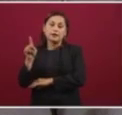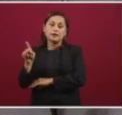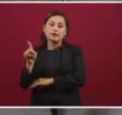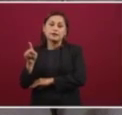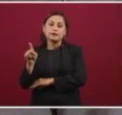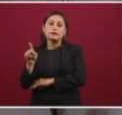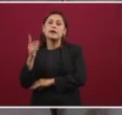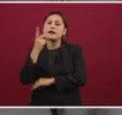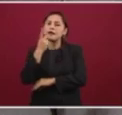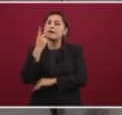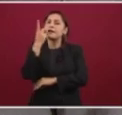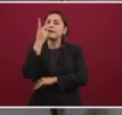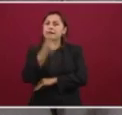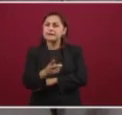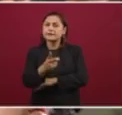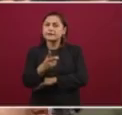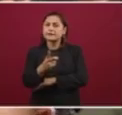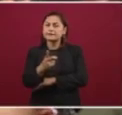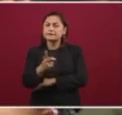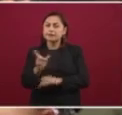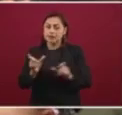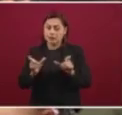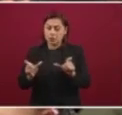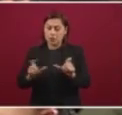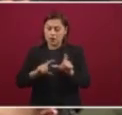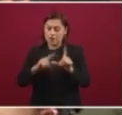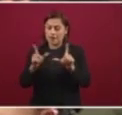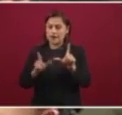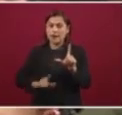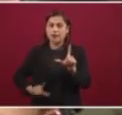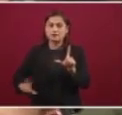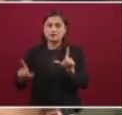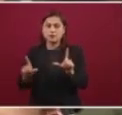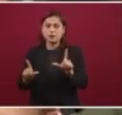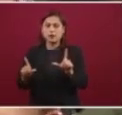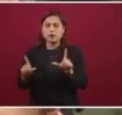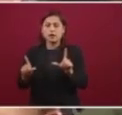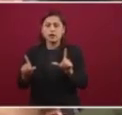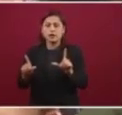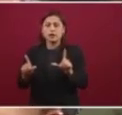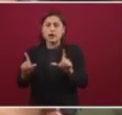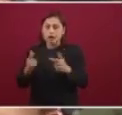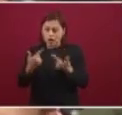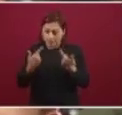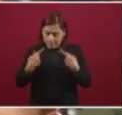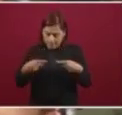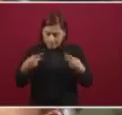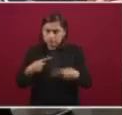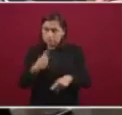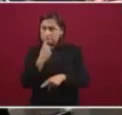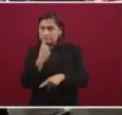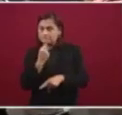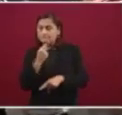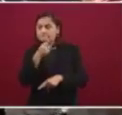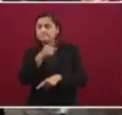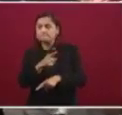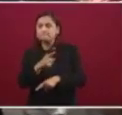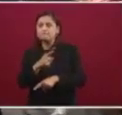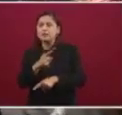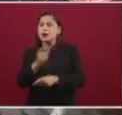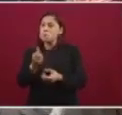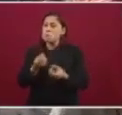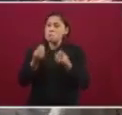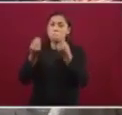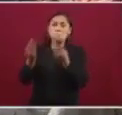no les ha llegado ni la mitad de los elementos que originalmente se les iba a destinar. ¿Qué información tiene al respecto sobre